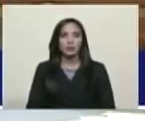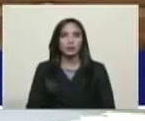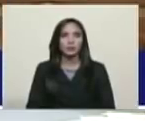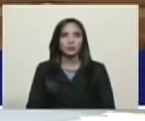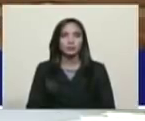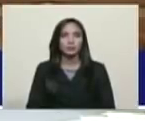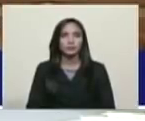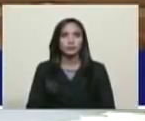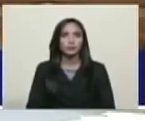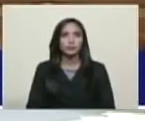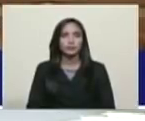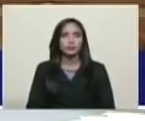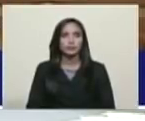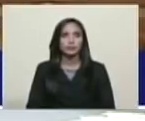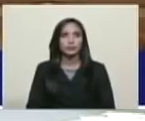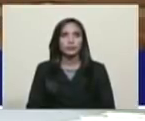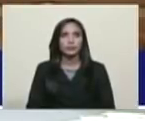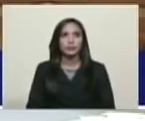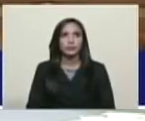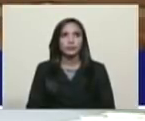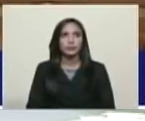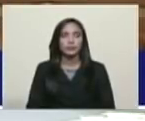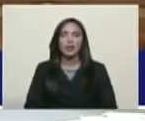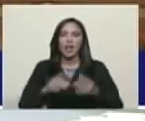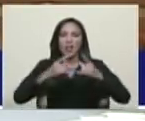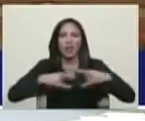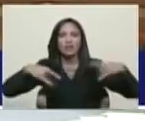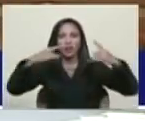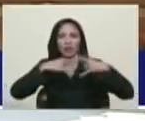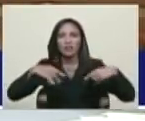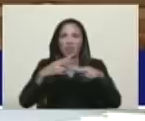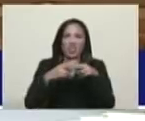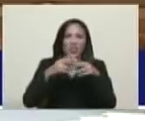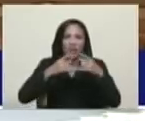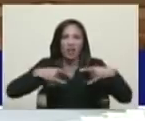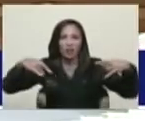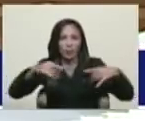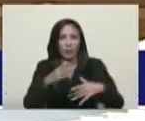del país. Yo les decía, no, no, presidente.